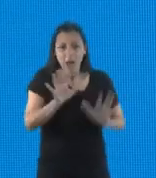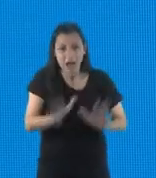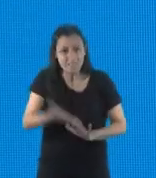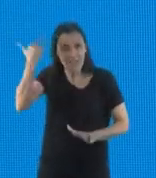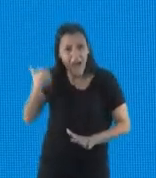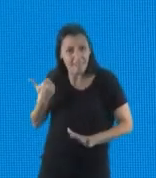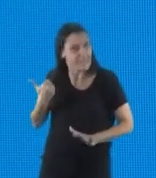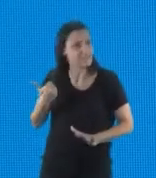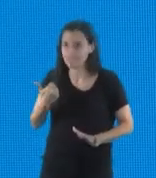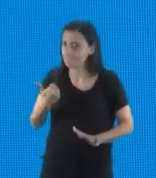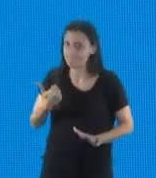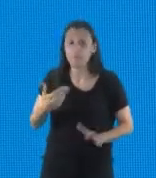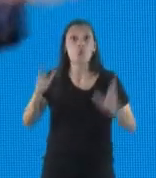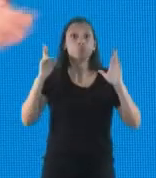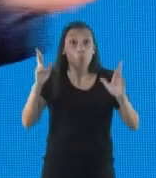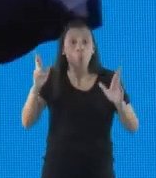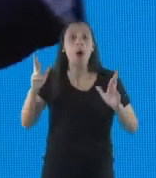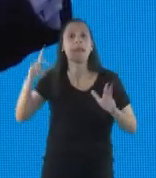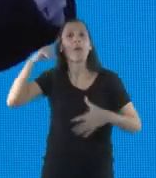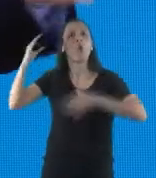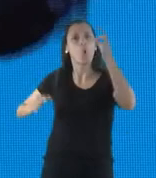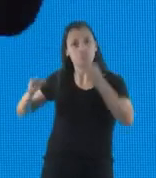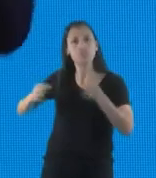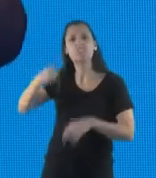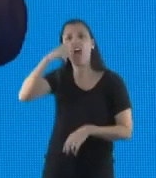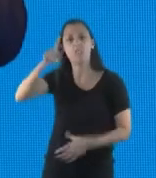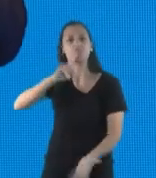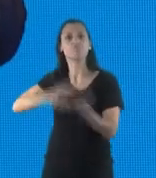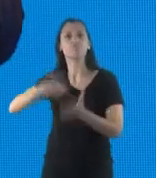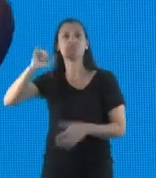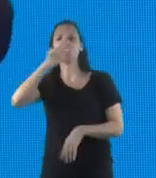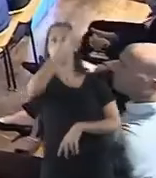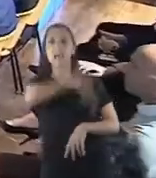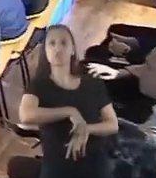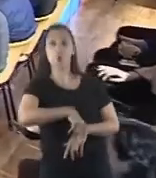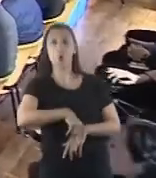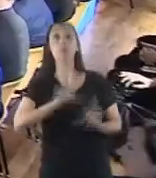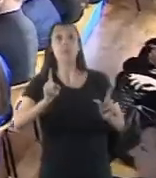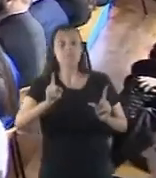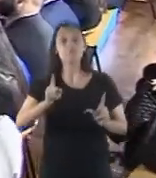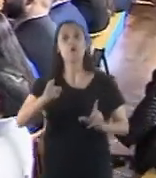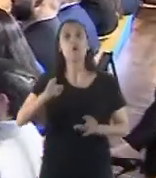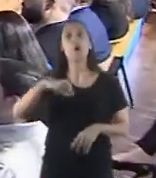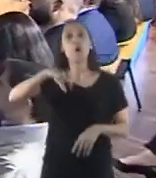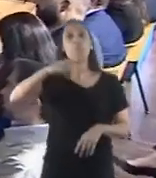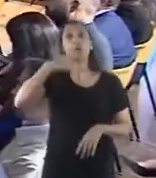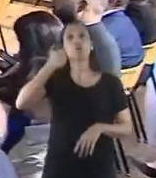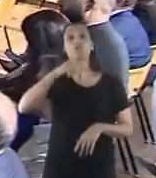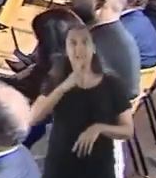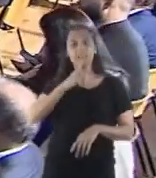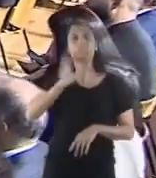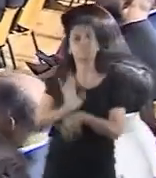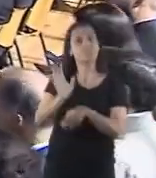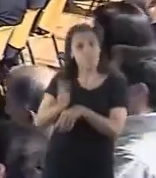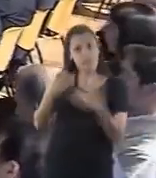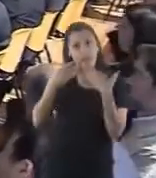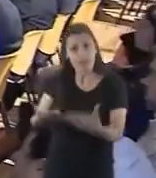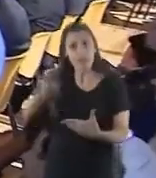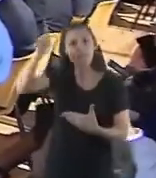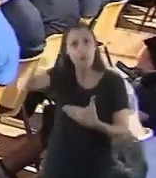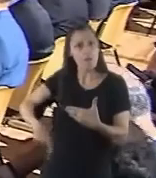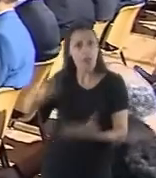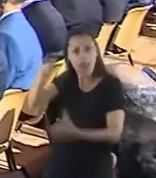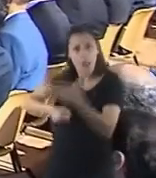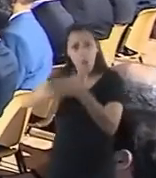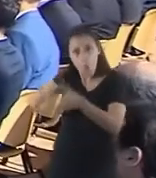letras. Por suerte la justicia le dio la razón y el PROSAP, que fue una bandera de desarrollo agropecuario